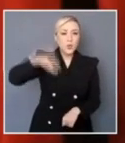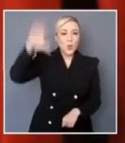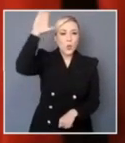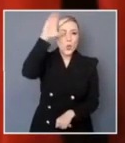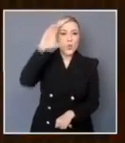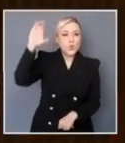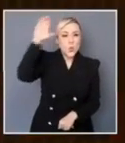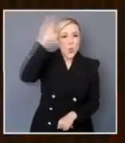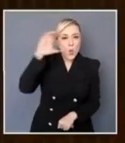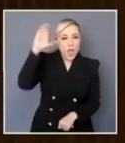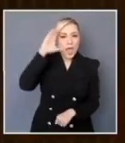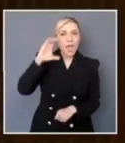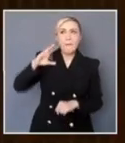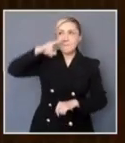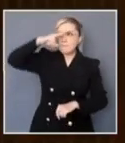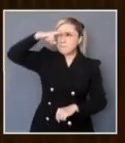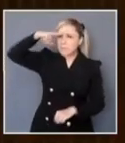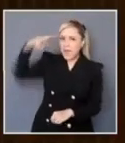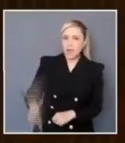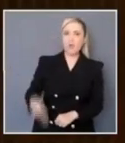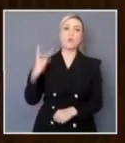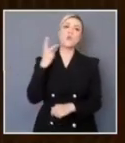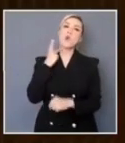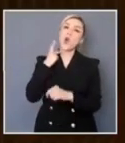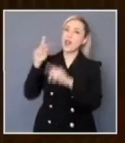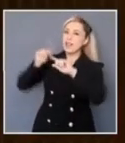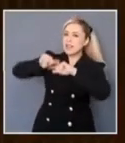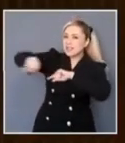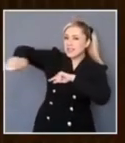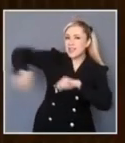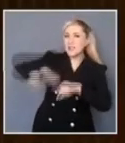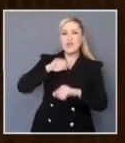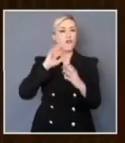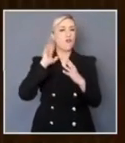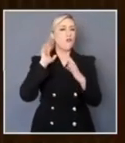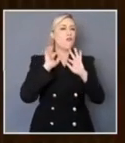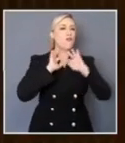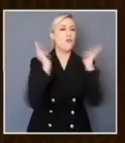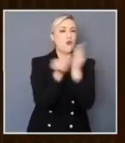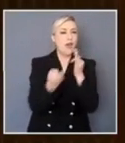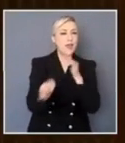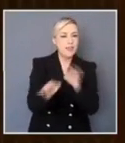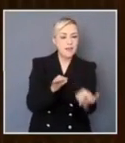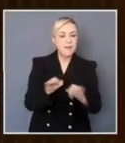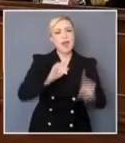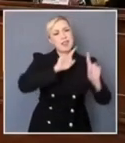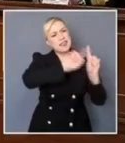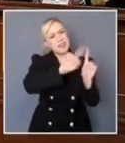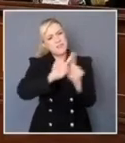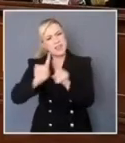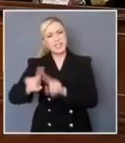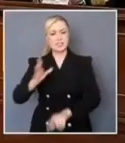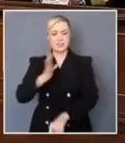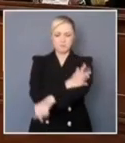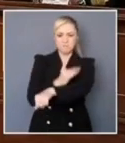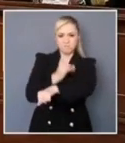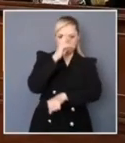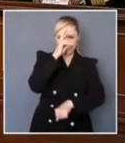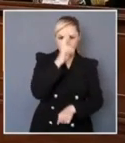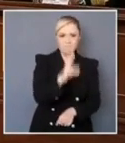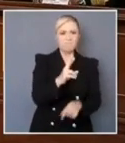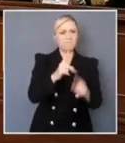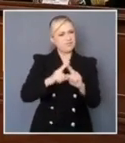política con diversos perfiles éticos que se proyectan inevitablemente